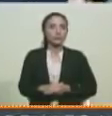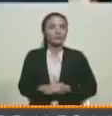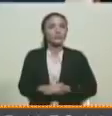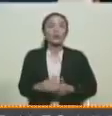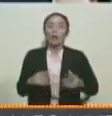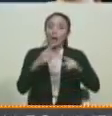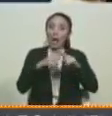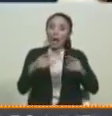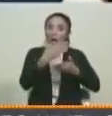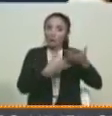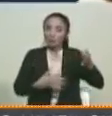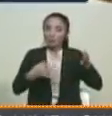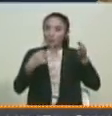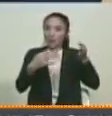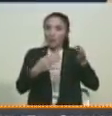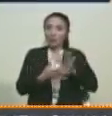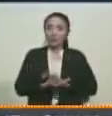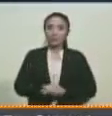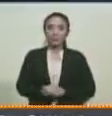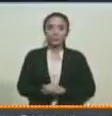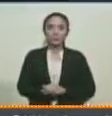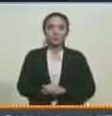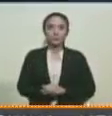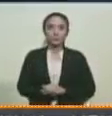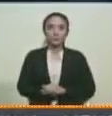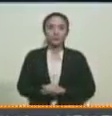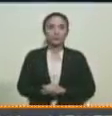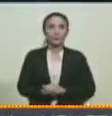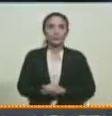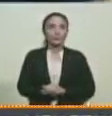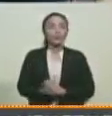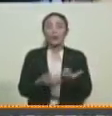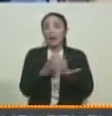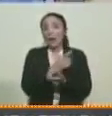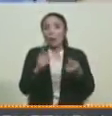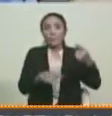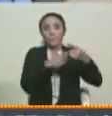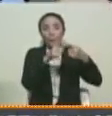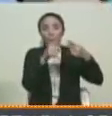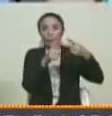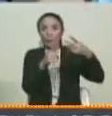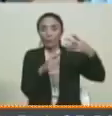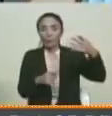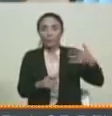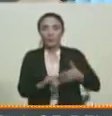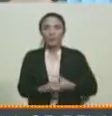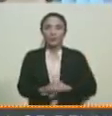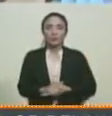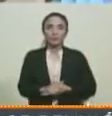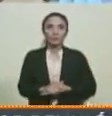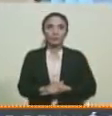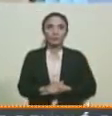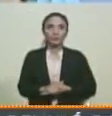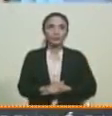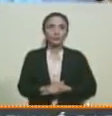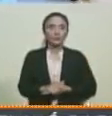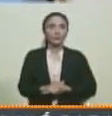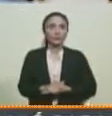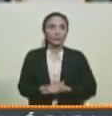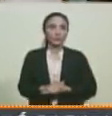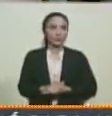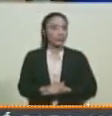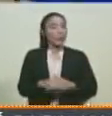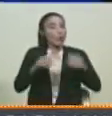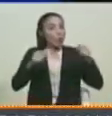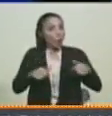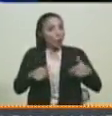Una agenda. Primer punto, la pacificación de Venezuela. Hoy han salido